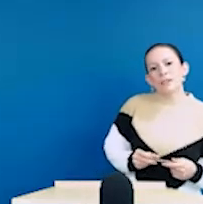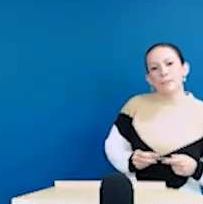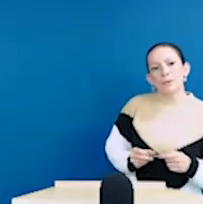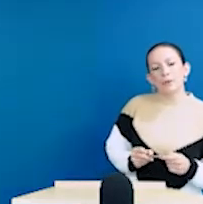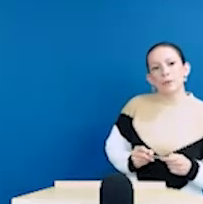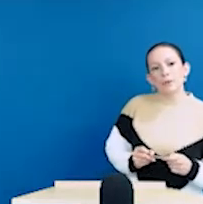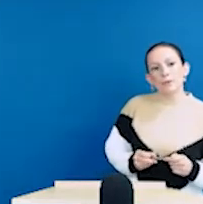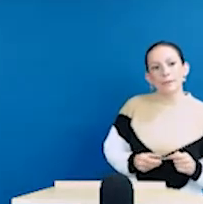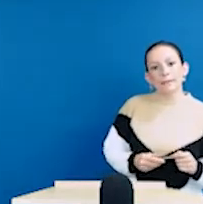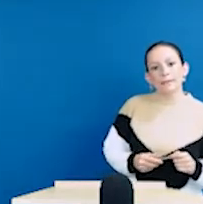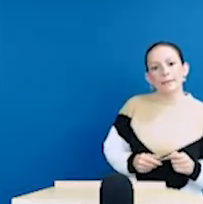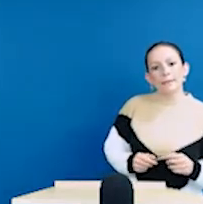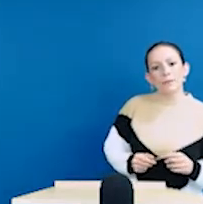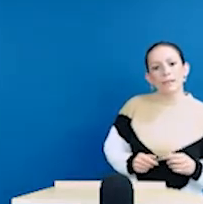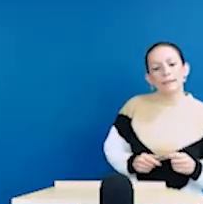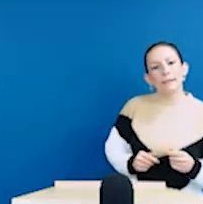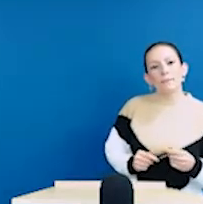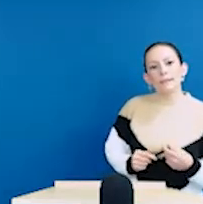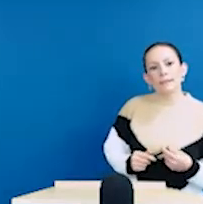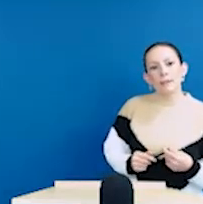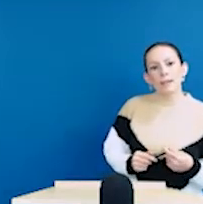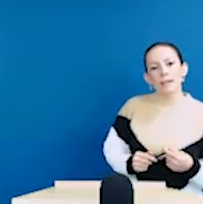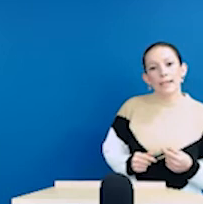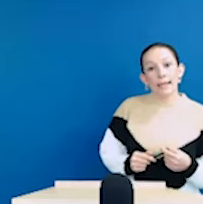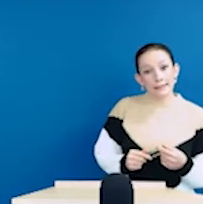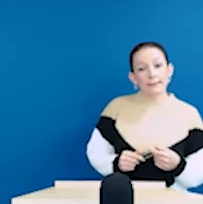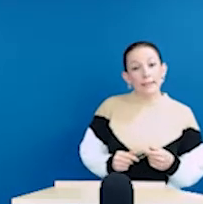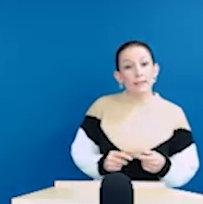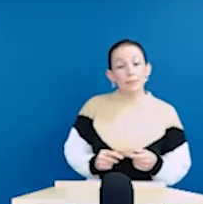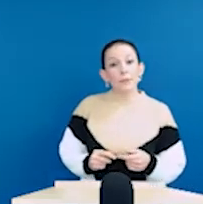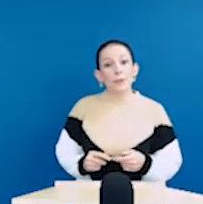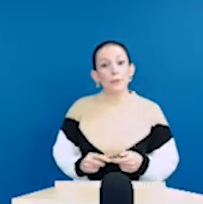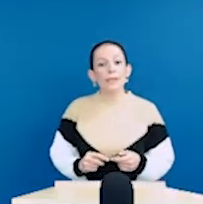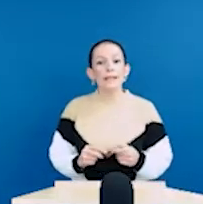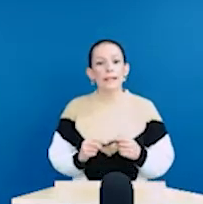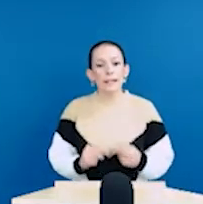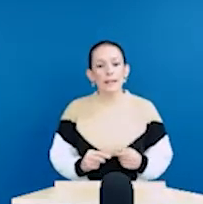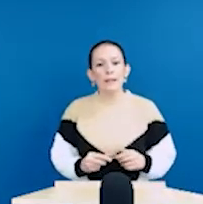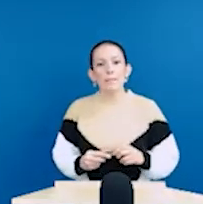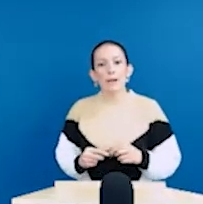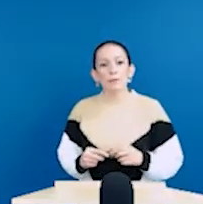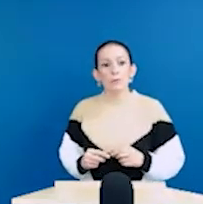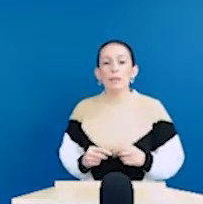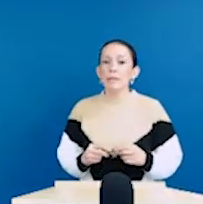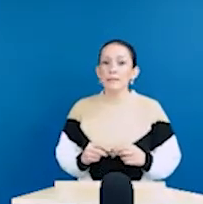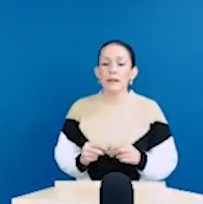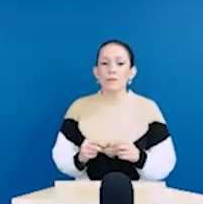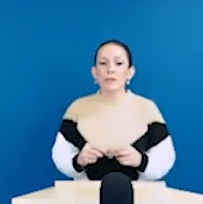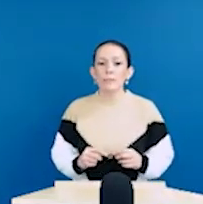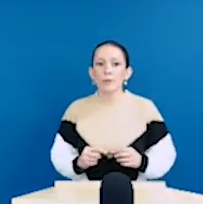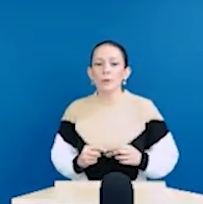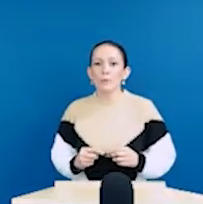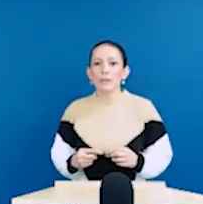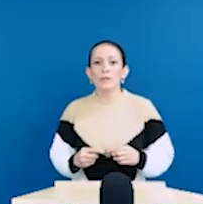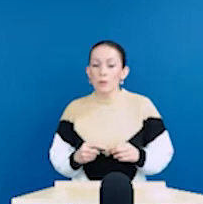el 80% de nuestros pacientes tienen un catéter implantable. Ese es el dispositivo ideal para nosotros administrar